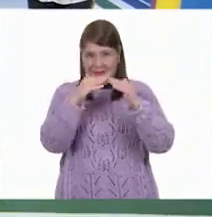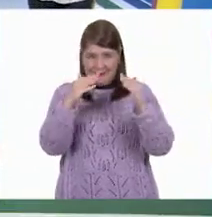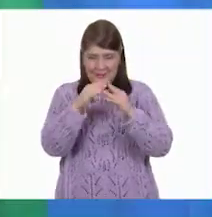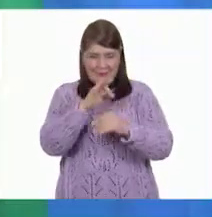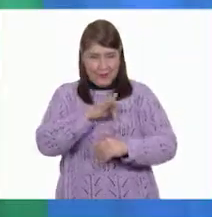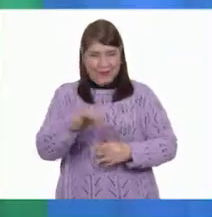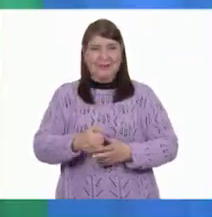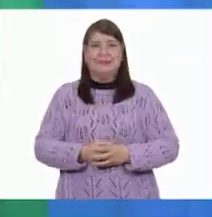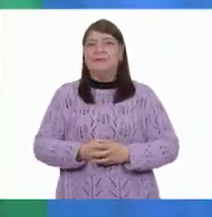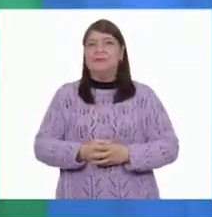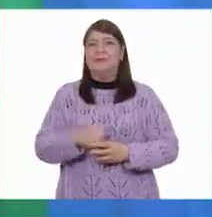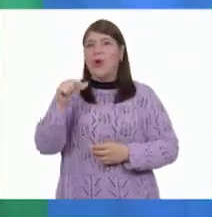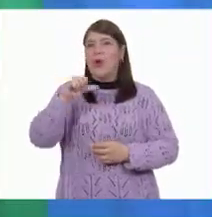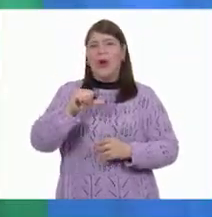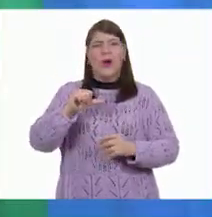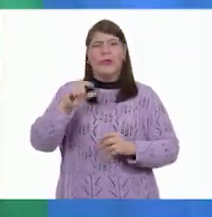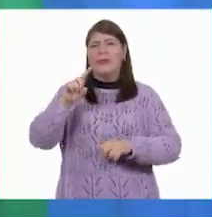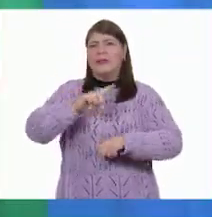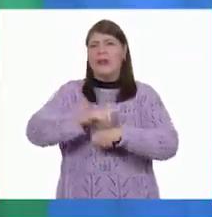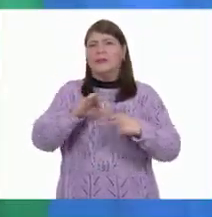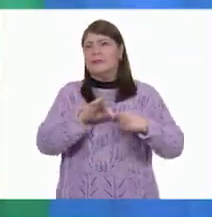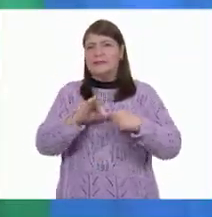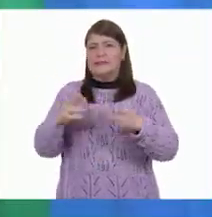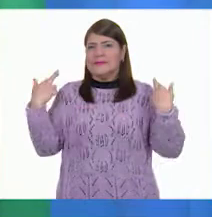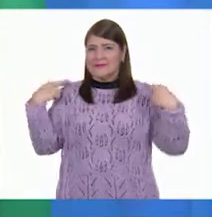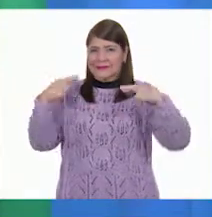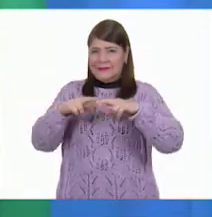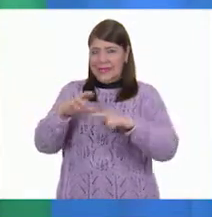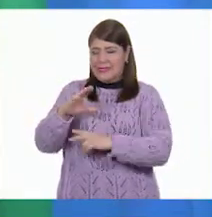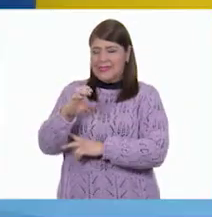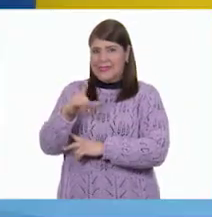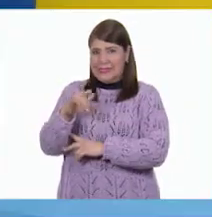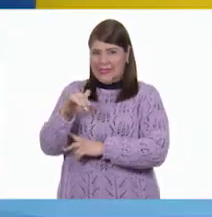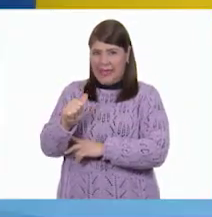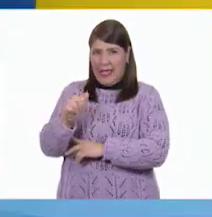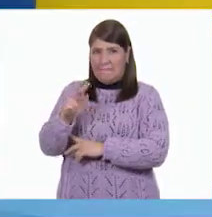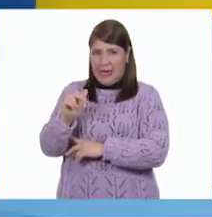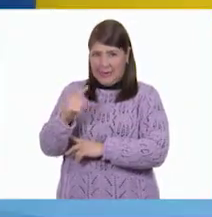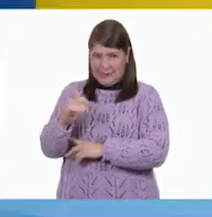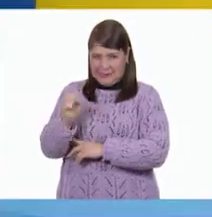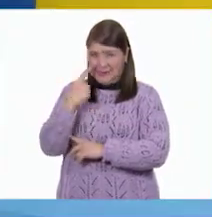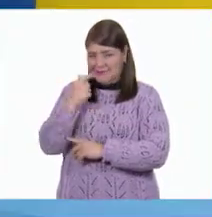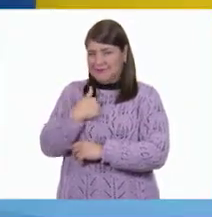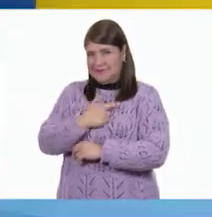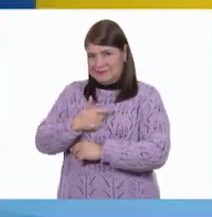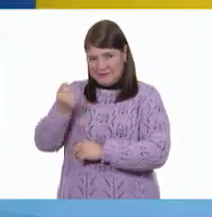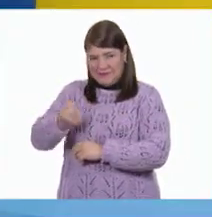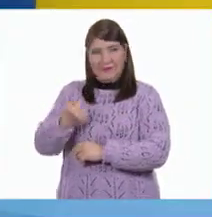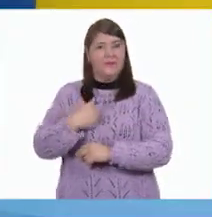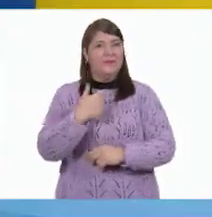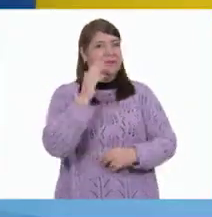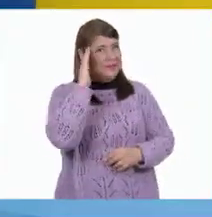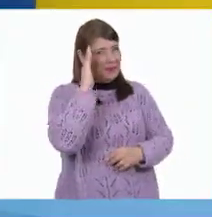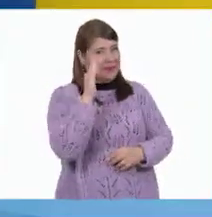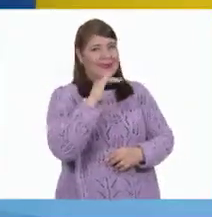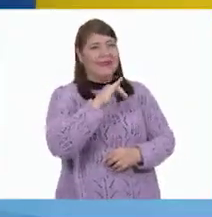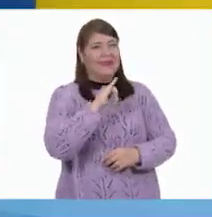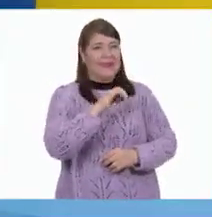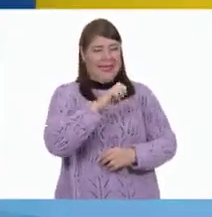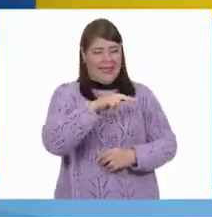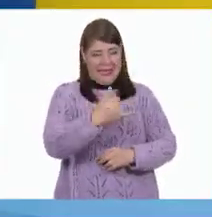hogares. El día de hoy nos acompaña la maestra Cecilia Vargas, a quien saludo con mucho gusto. Hola Jenny, ¿qué tal? ¿Cómo